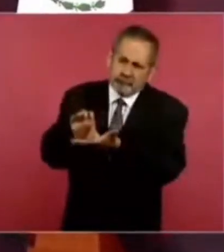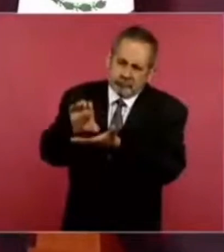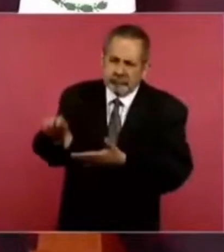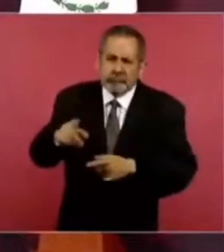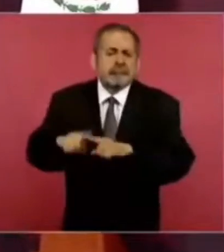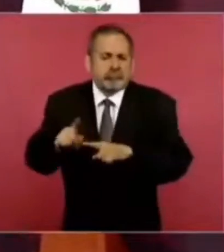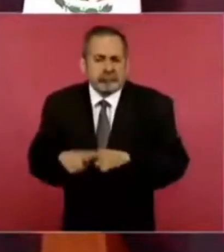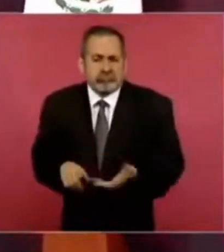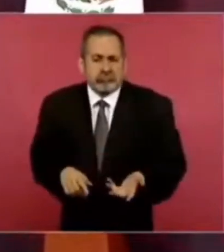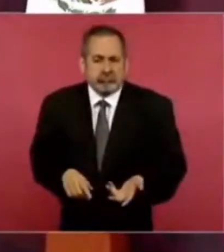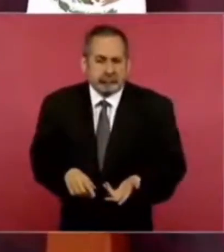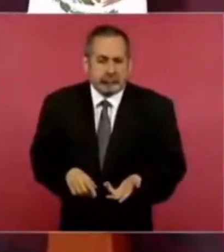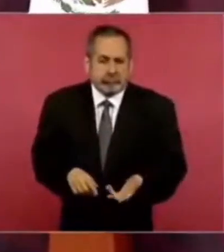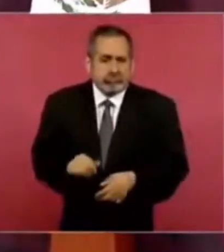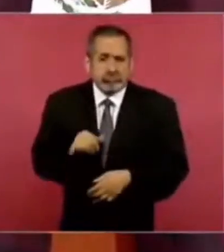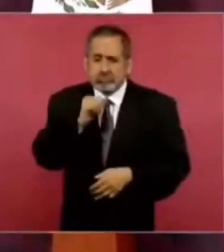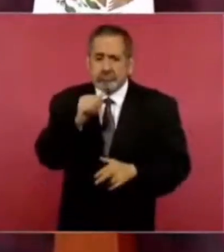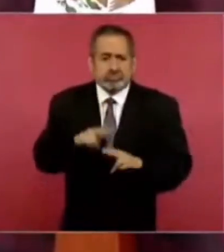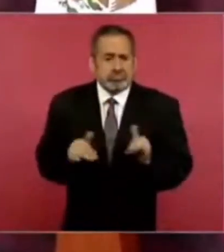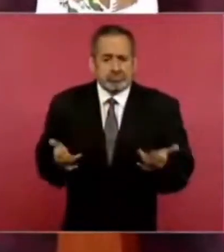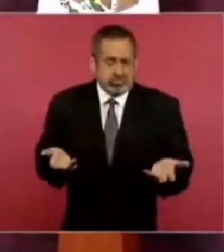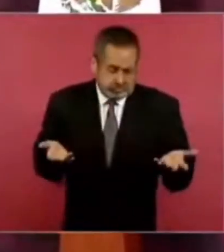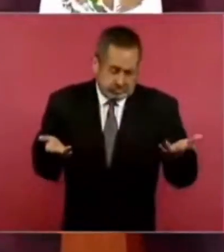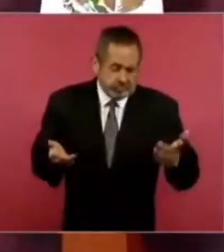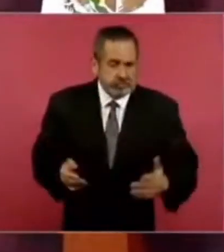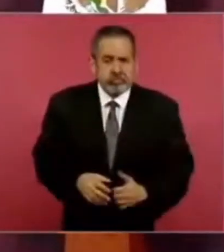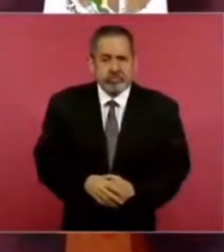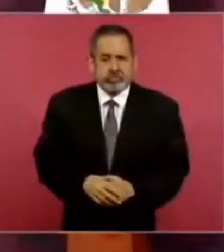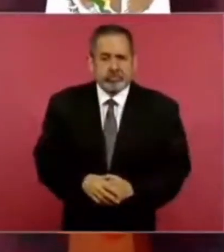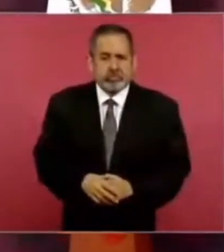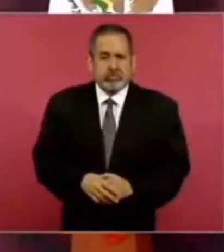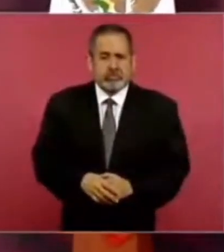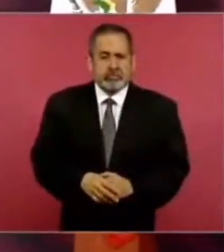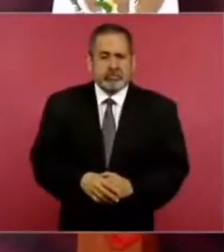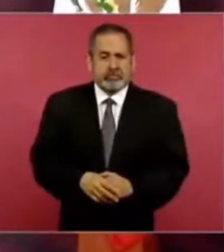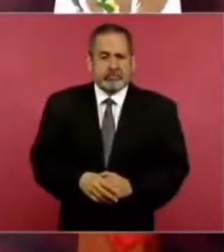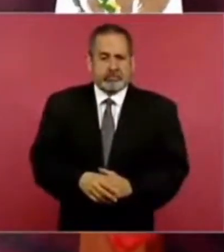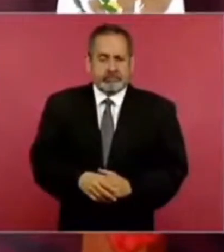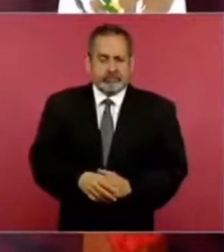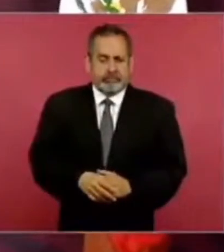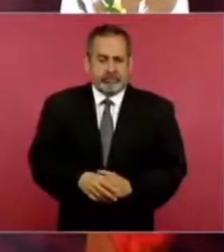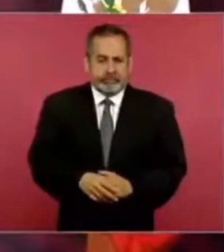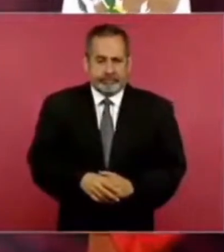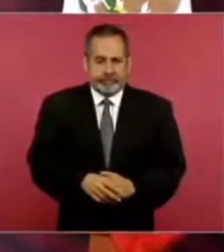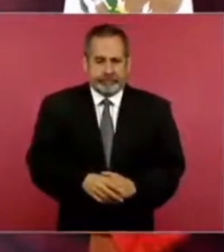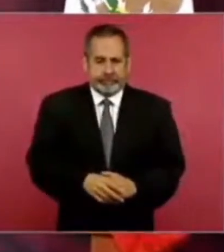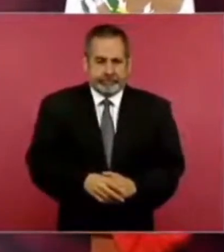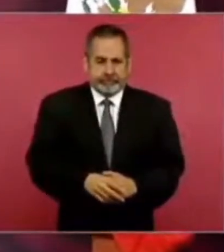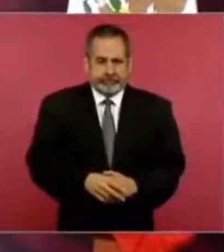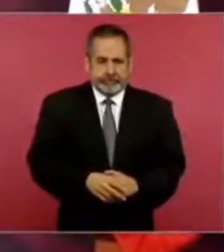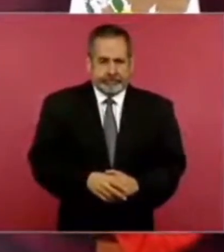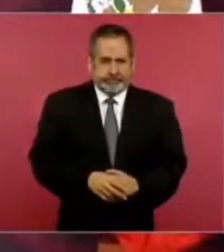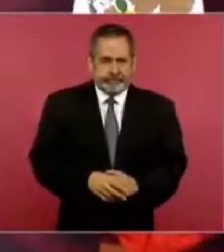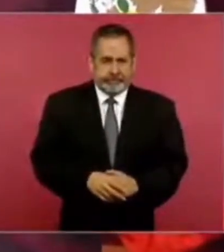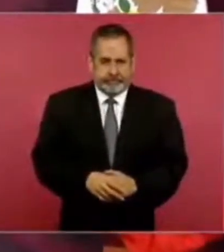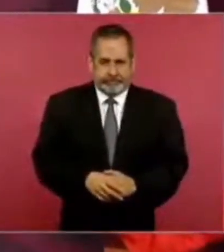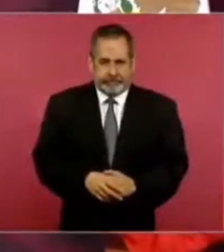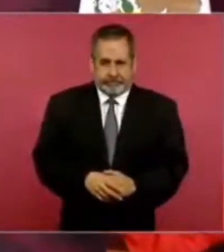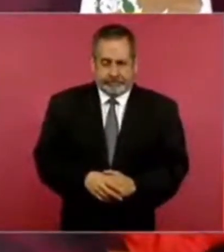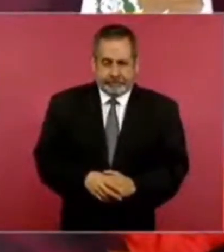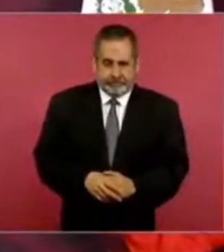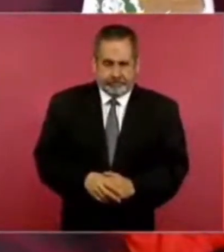operar desde el aeropuerto Felipe Ángeles. sí. Todo bien. Nada más que se tienen que poner